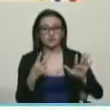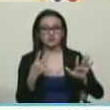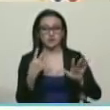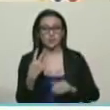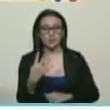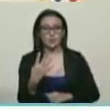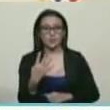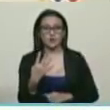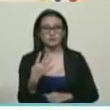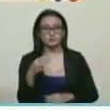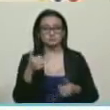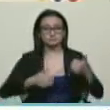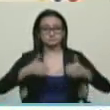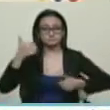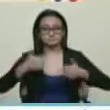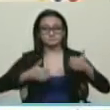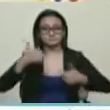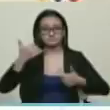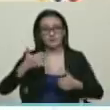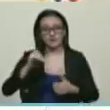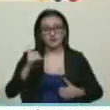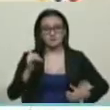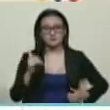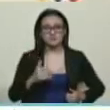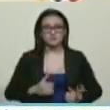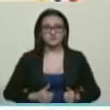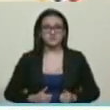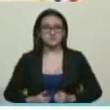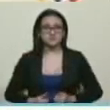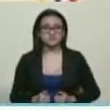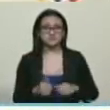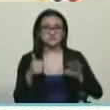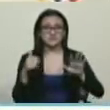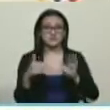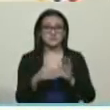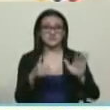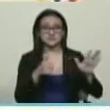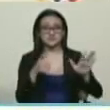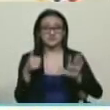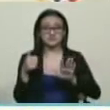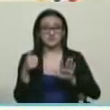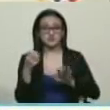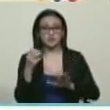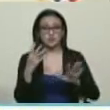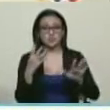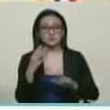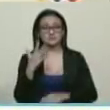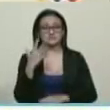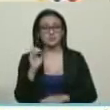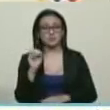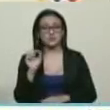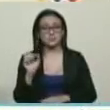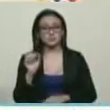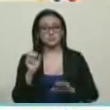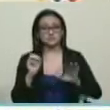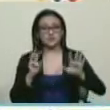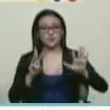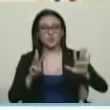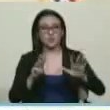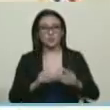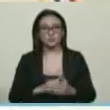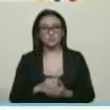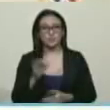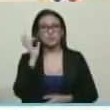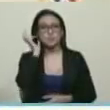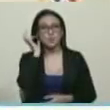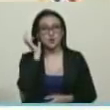18.874 candidatos y candidatas, de los cuales 6.609, el 50.08, fueron